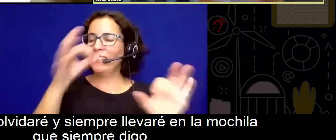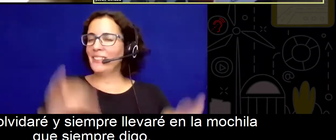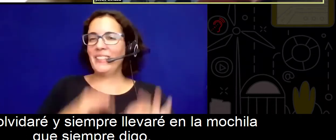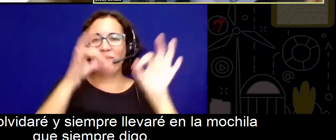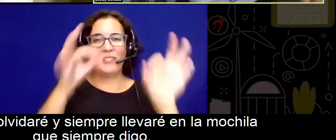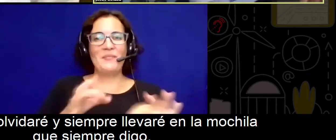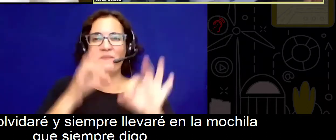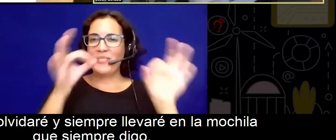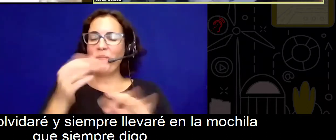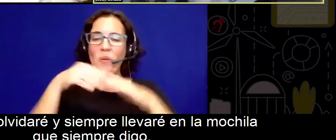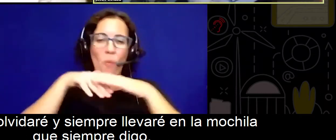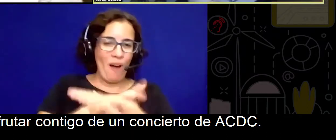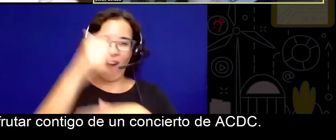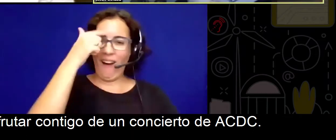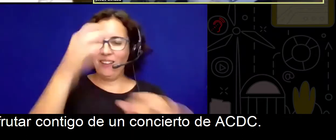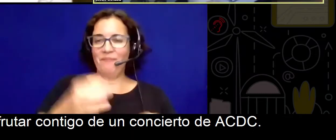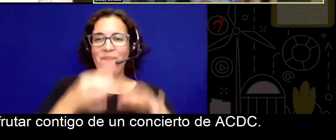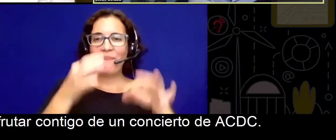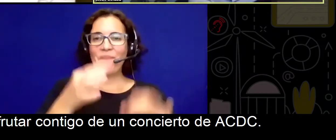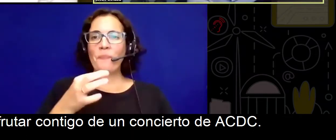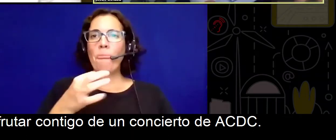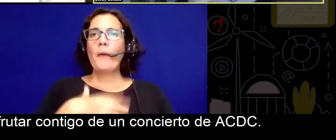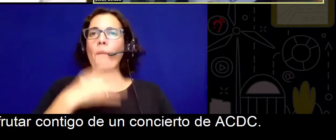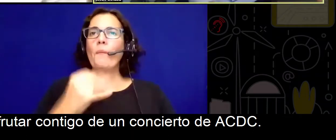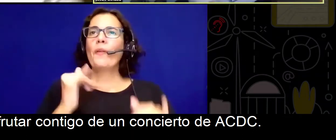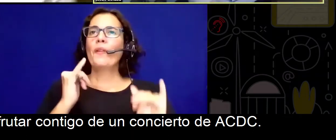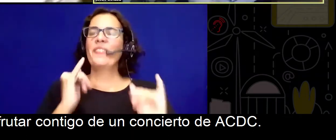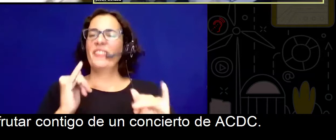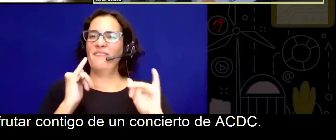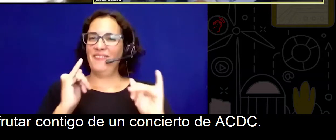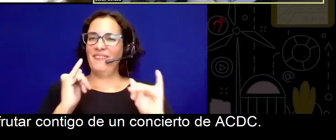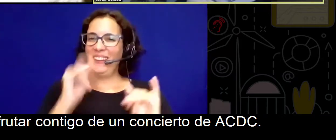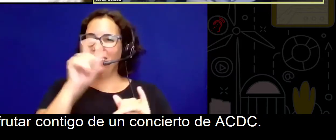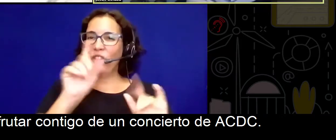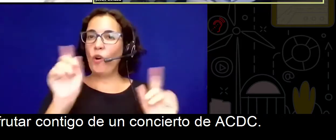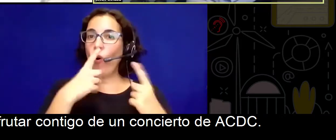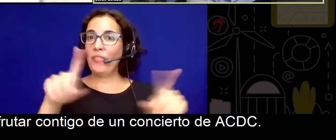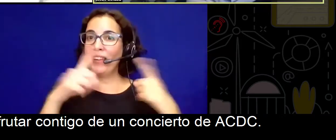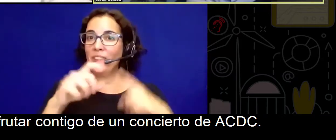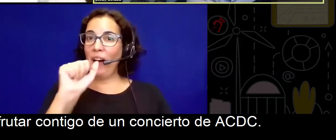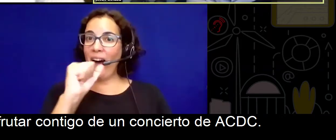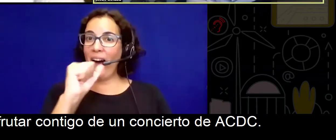mochila que también siempre digo, pues ha sido el poder disfrutar contigo, Jesús, de un concierto de AC/DC, ¿no?